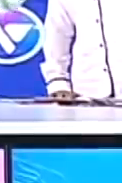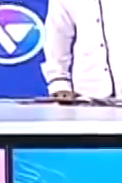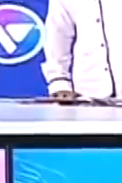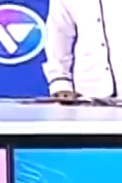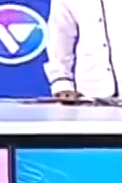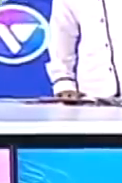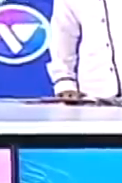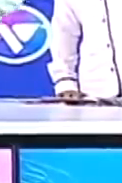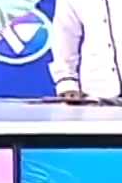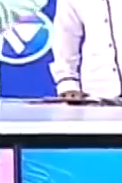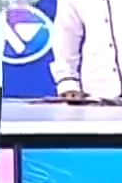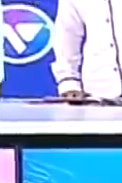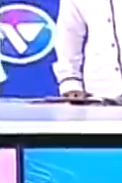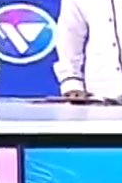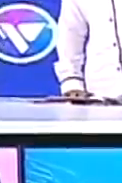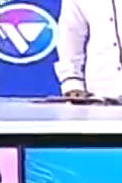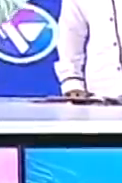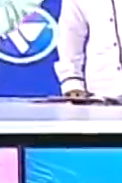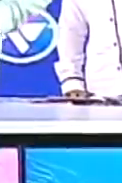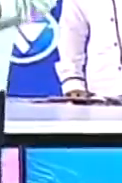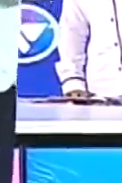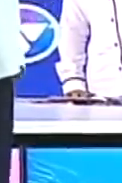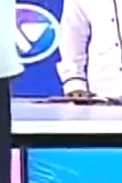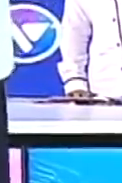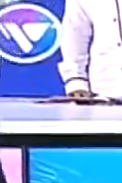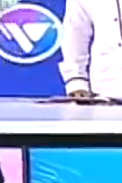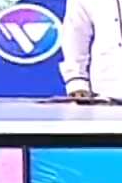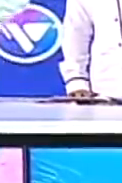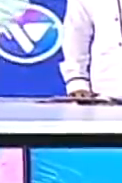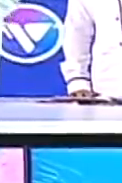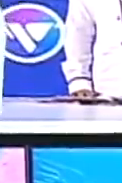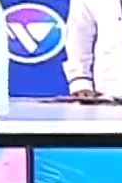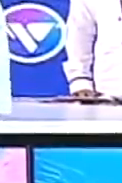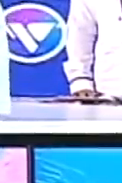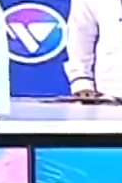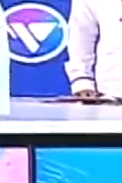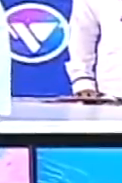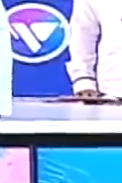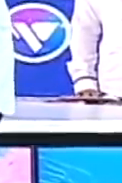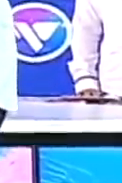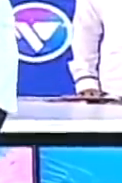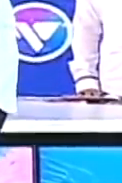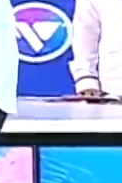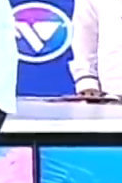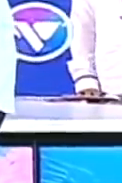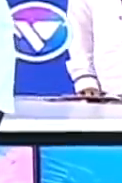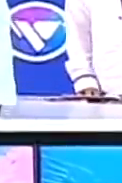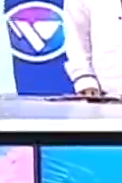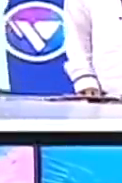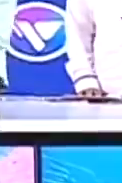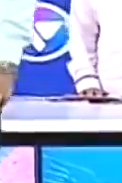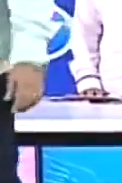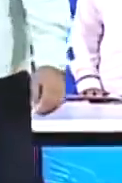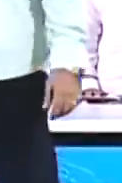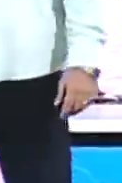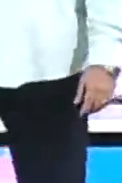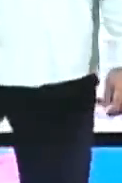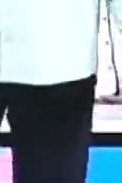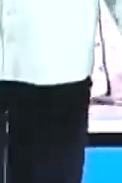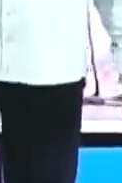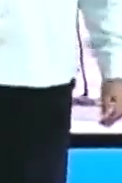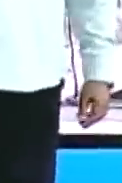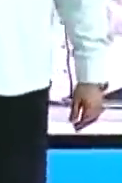de Boris Yeltsin, incumpliendo todos los discursos, ofertas y promesas que se han venido